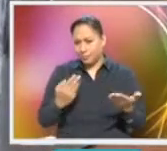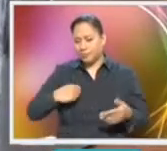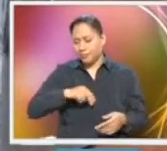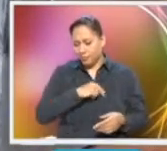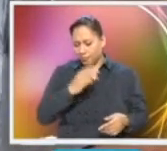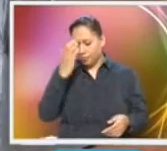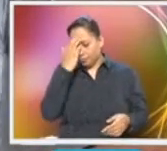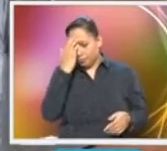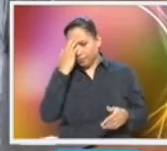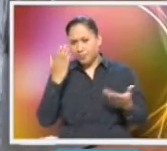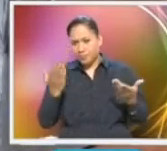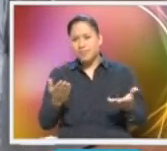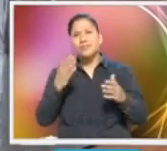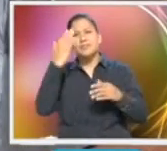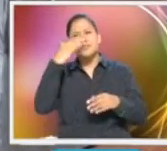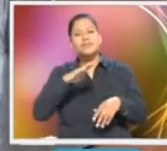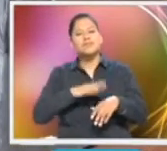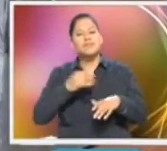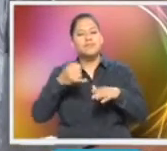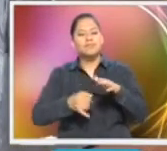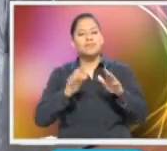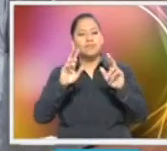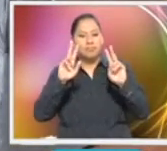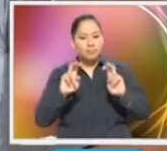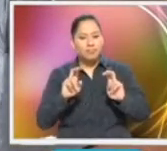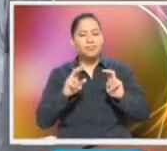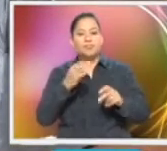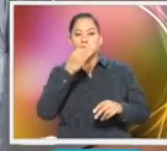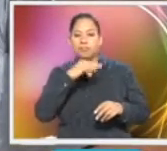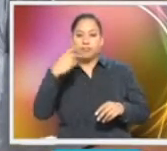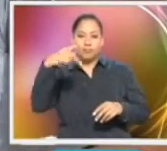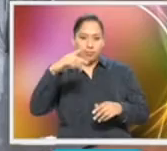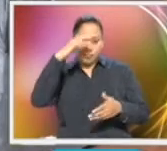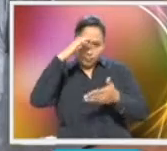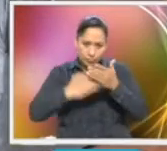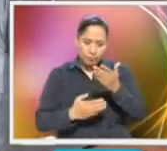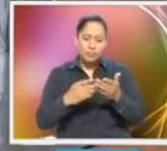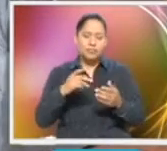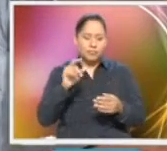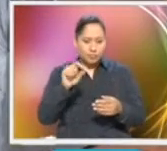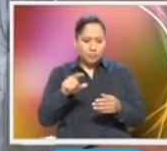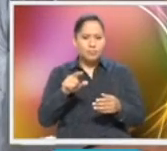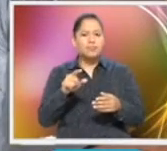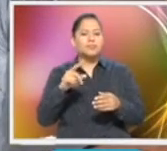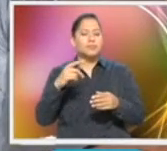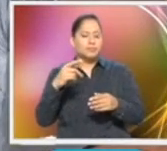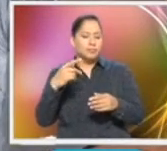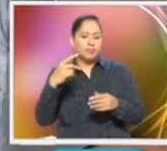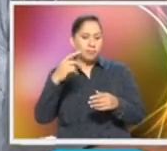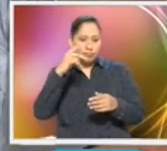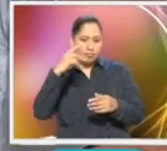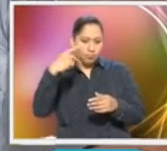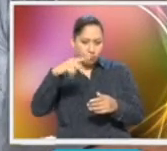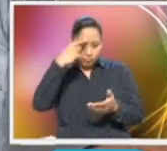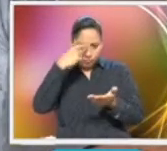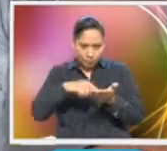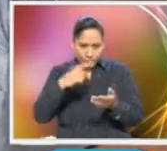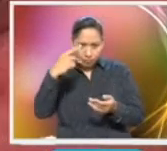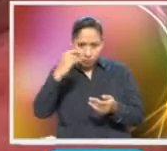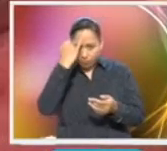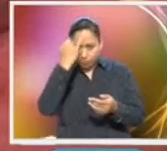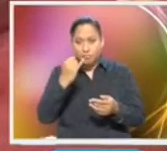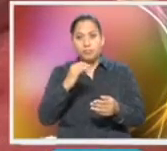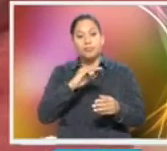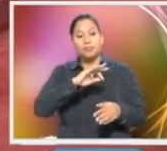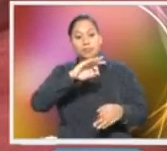a conocer, a saber un poco más respecto a una de las festividades también importantes dentro de la Iglesia Católica, ¿no? Bueno, de todas las